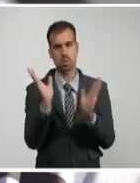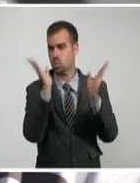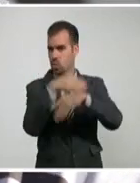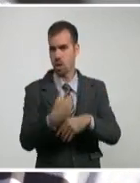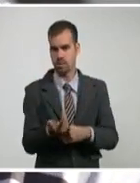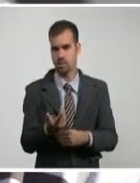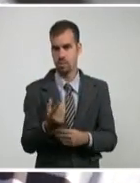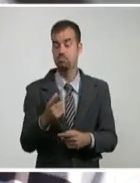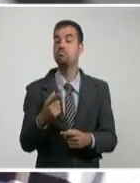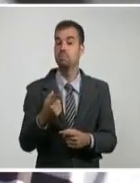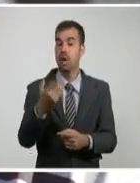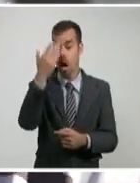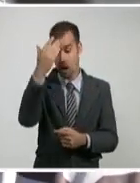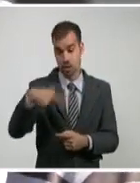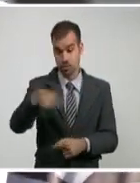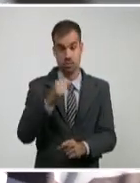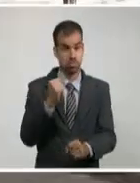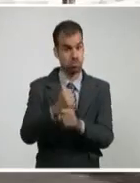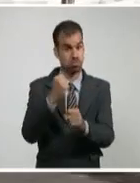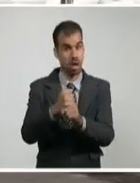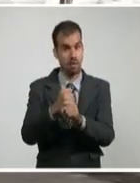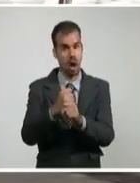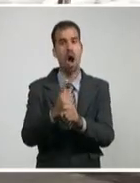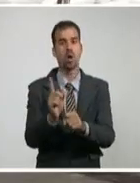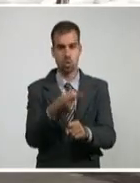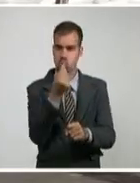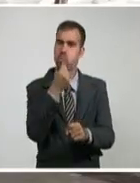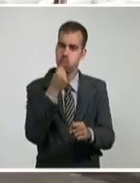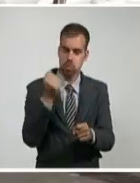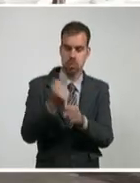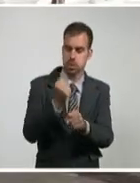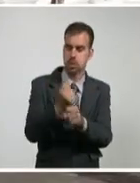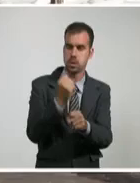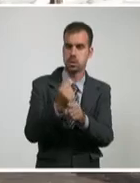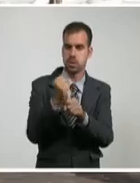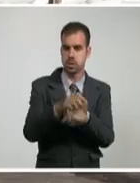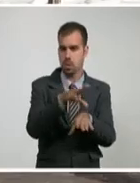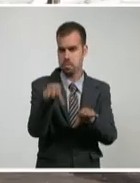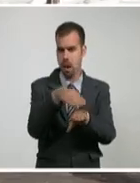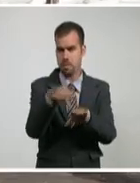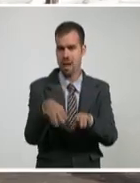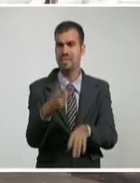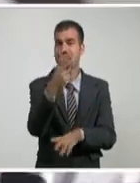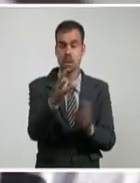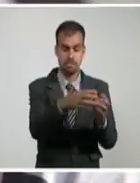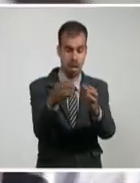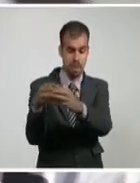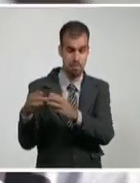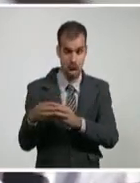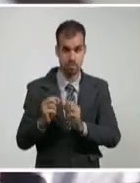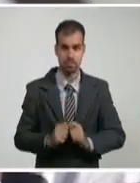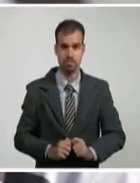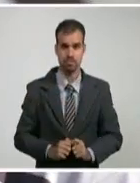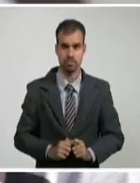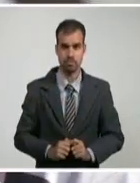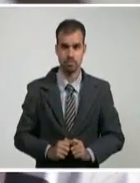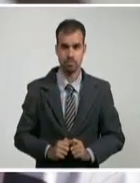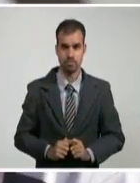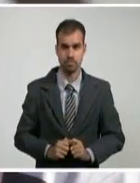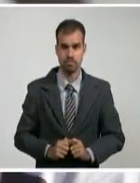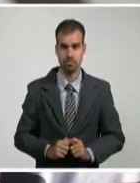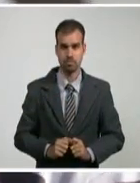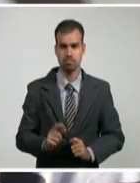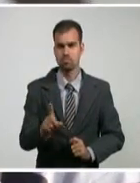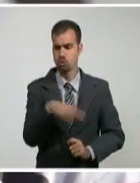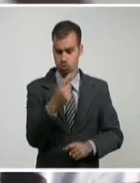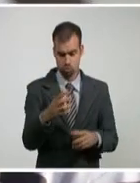nunca hemos cogido un tiempo de pronto despacho se está entrando tres turnos de trabajo somos dos brigadas una brigada trabaja toda la